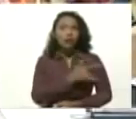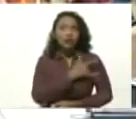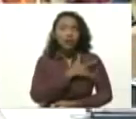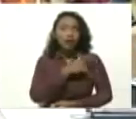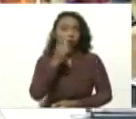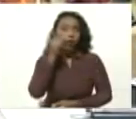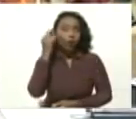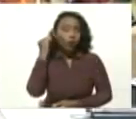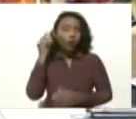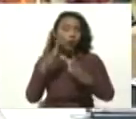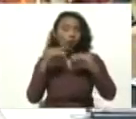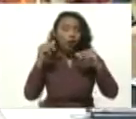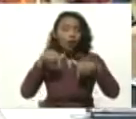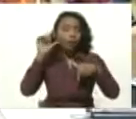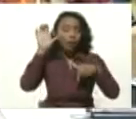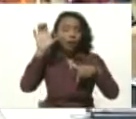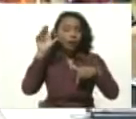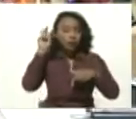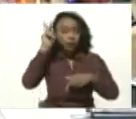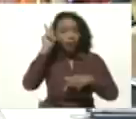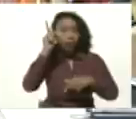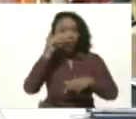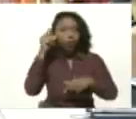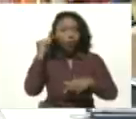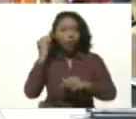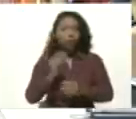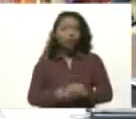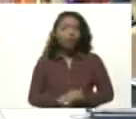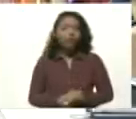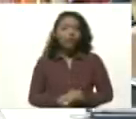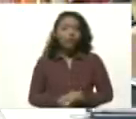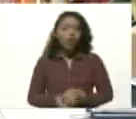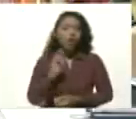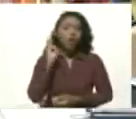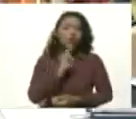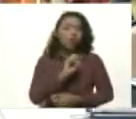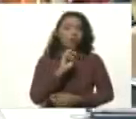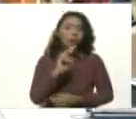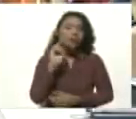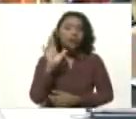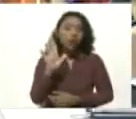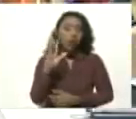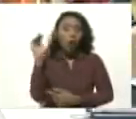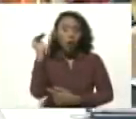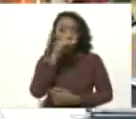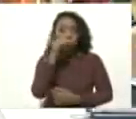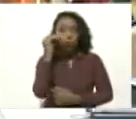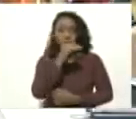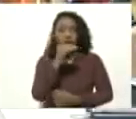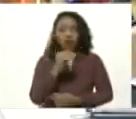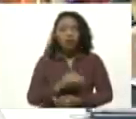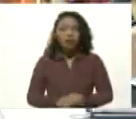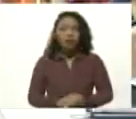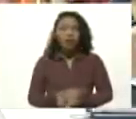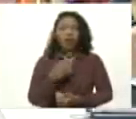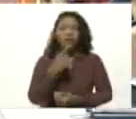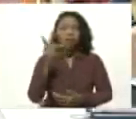universitarias de todo el país, profesores y profesoras, lunes 25 de octubre,